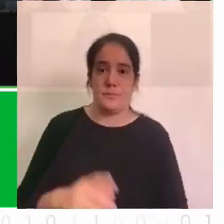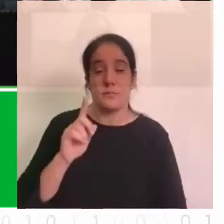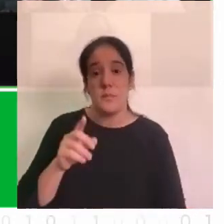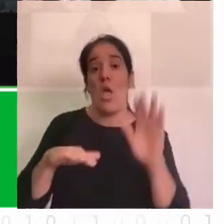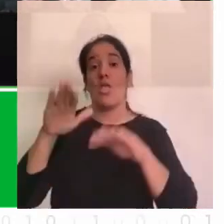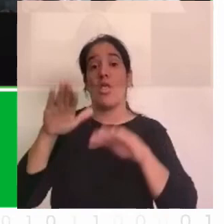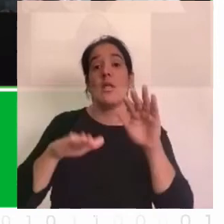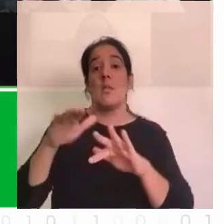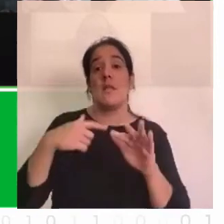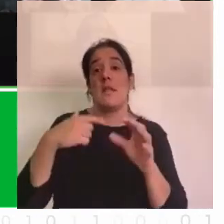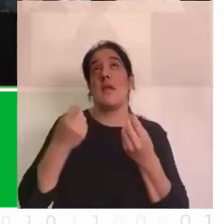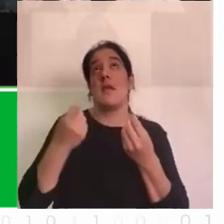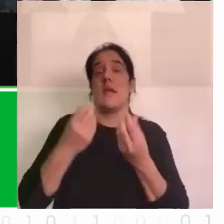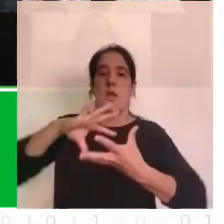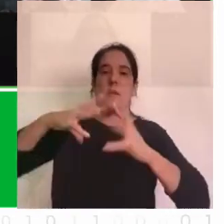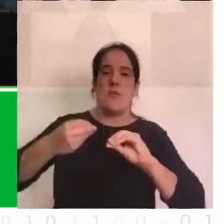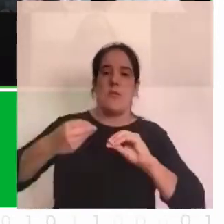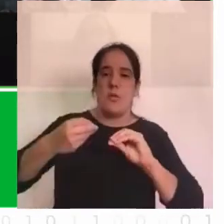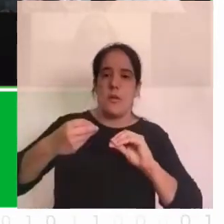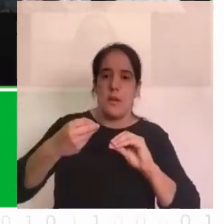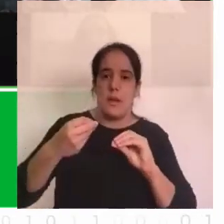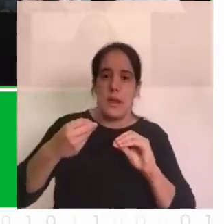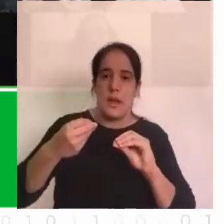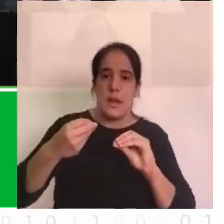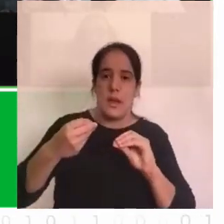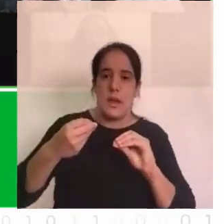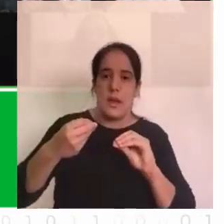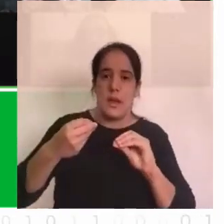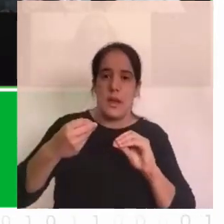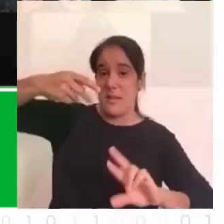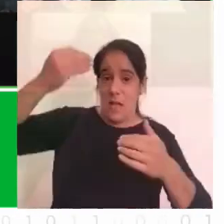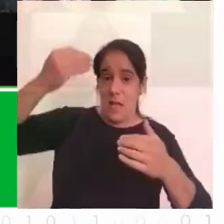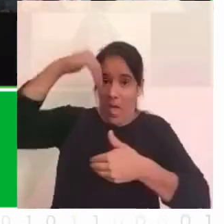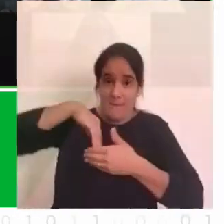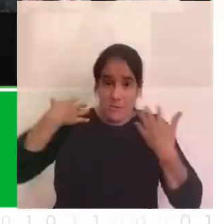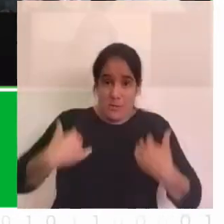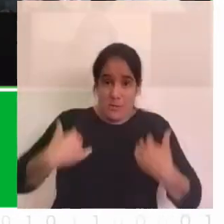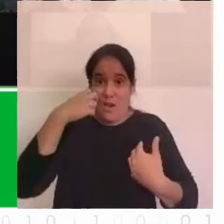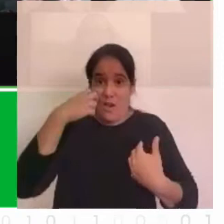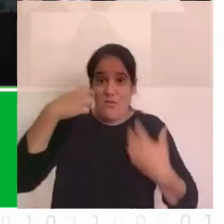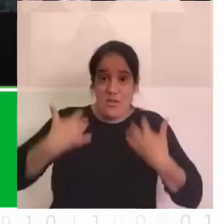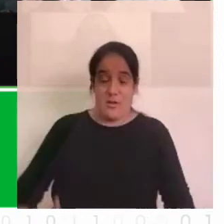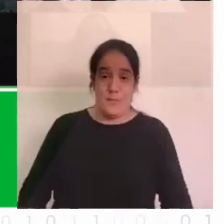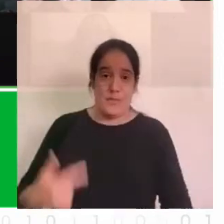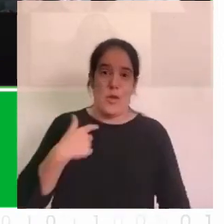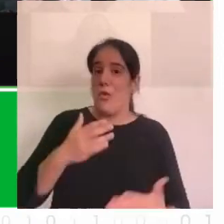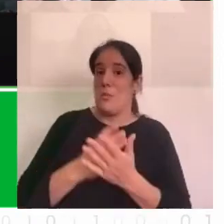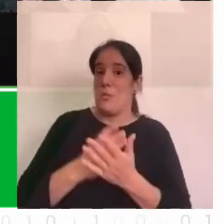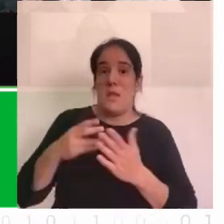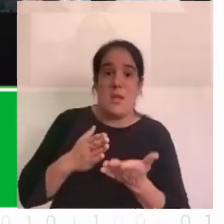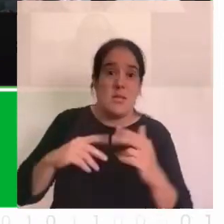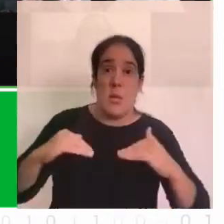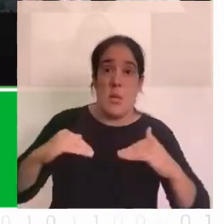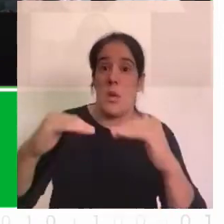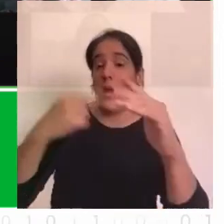la genética dentro de nuestro cuerpo, y es que no todo es lineal y no todo interactúa fácil. Entonces ahí es donde uno dice, bueno, las redes